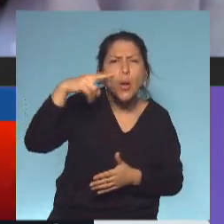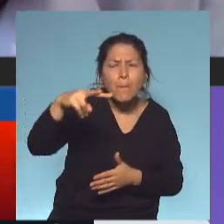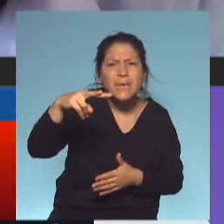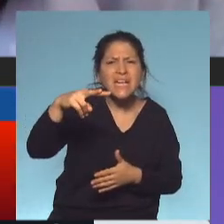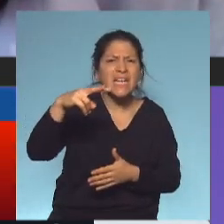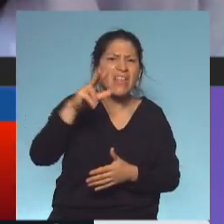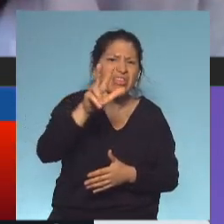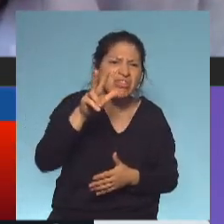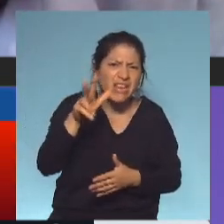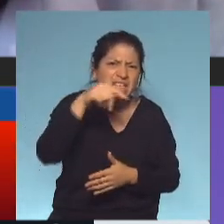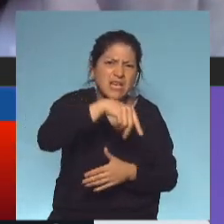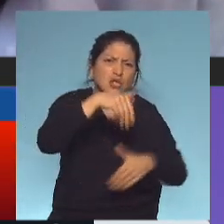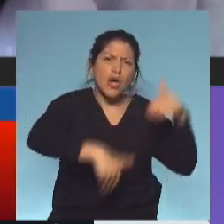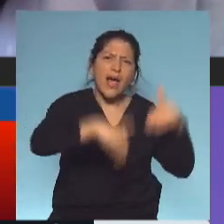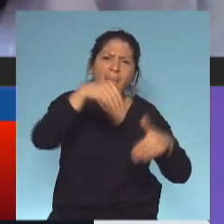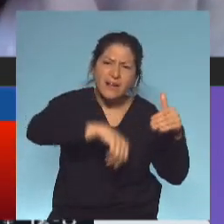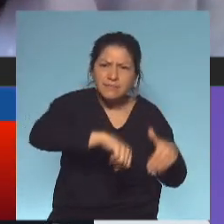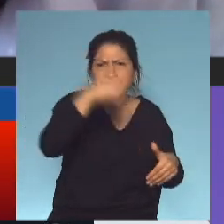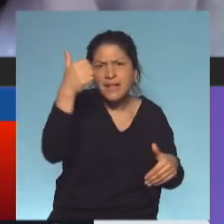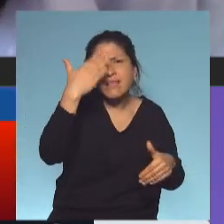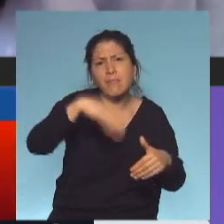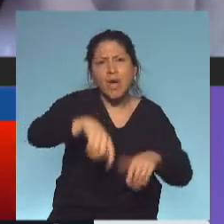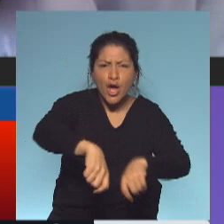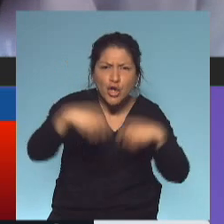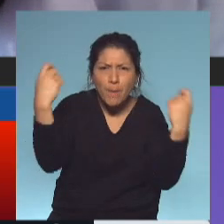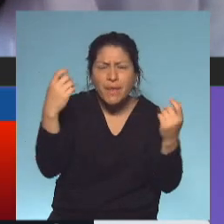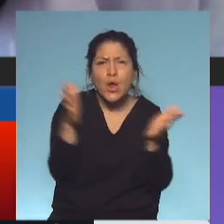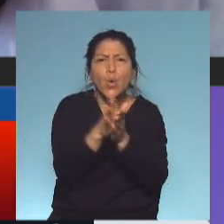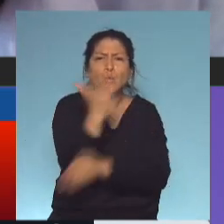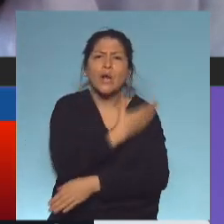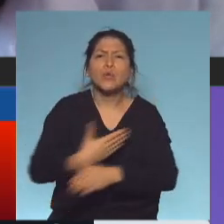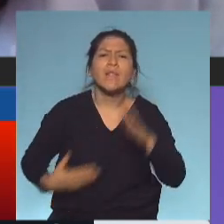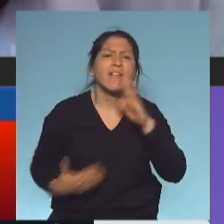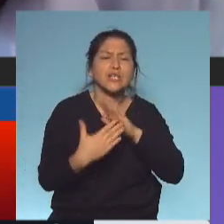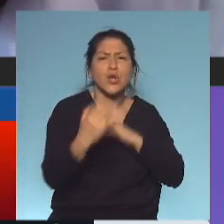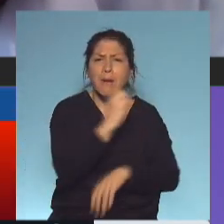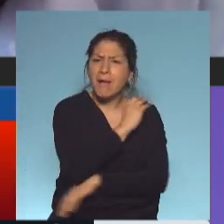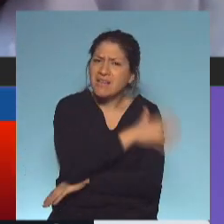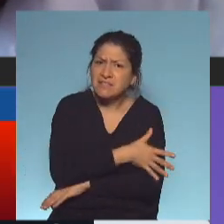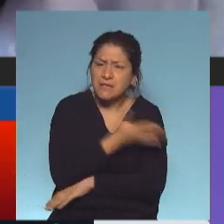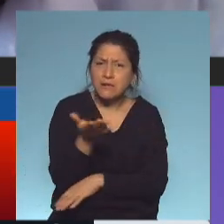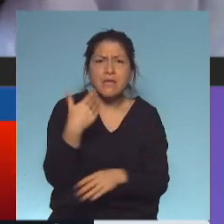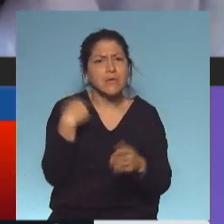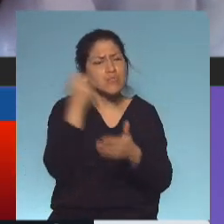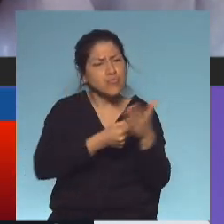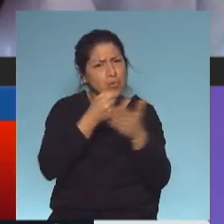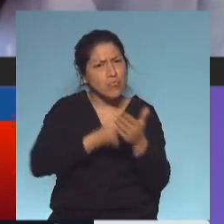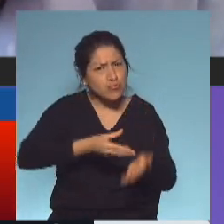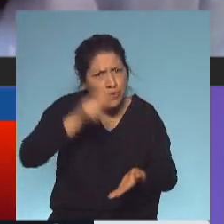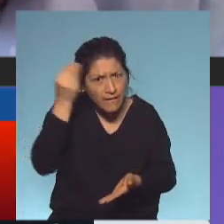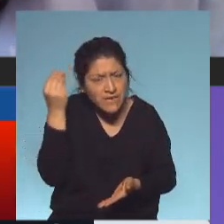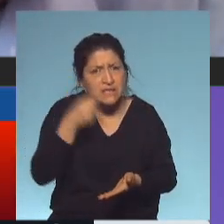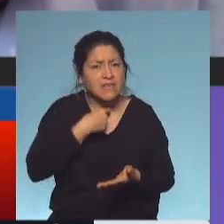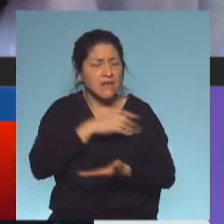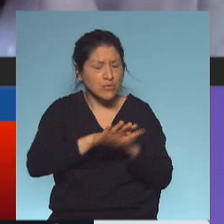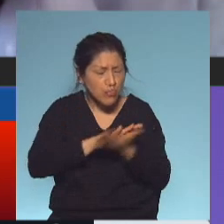municipales en Gaza y después terminó rompiendo con la Autoridad Nacional Palestina. Y ha habido muchos intentos, algunos mediados